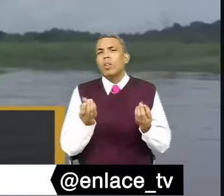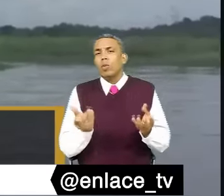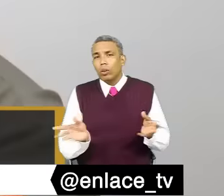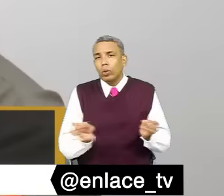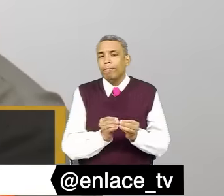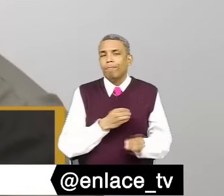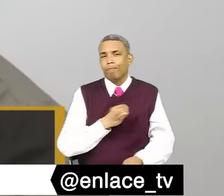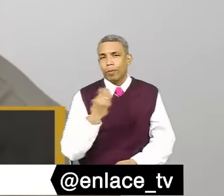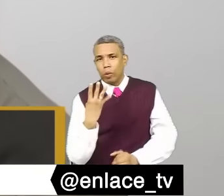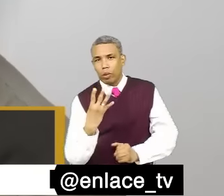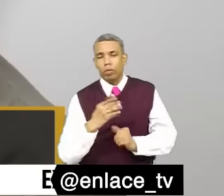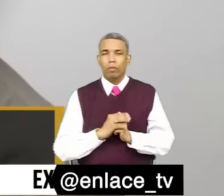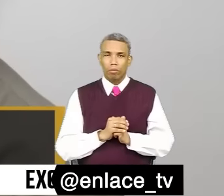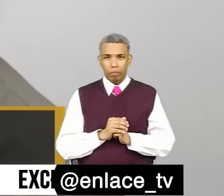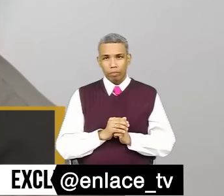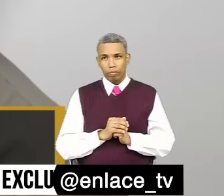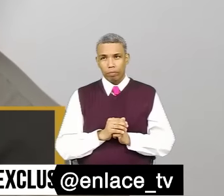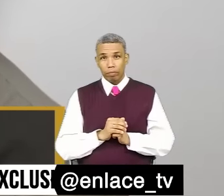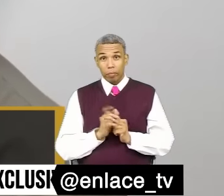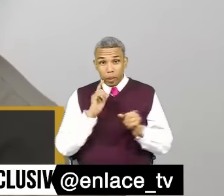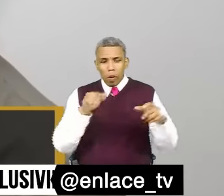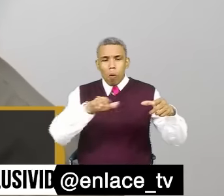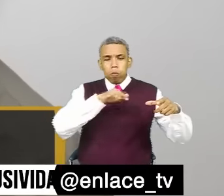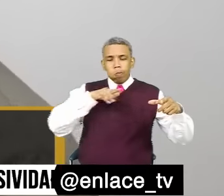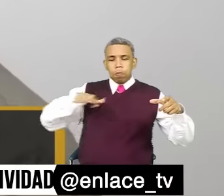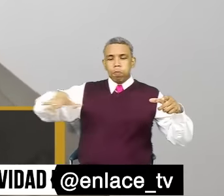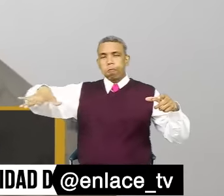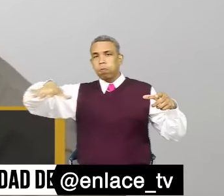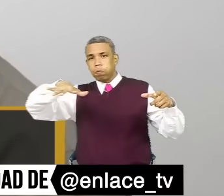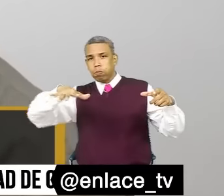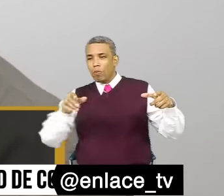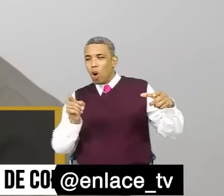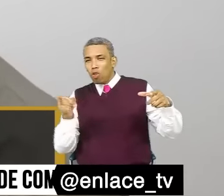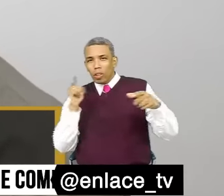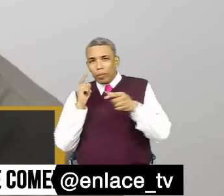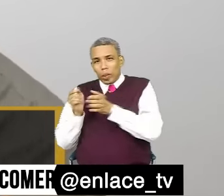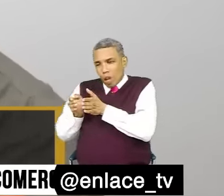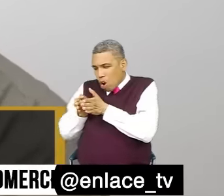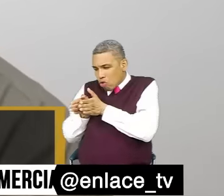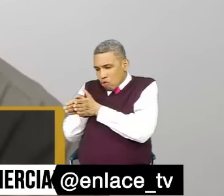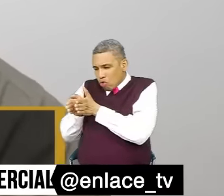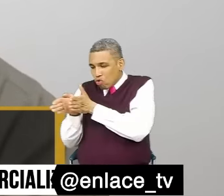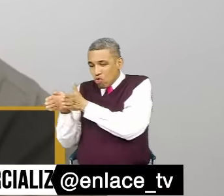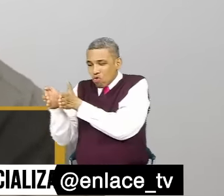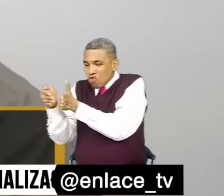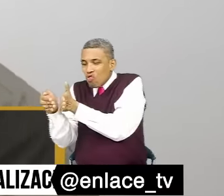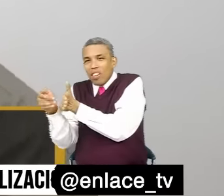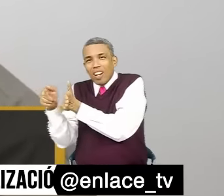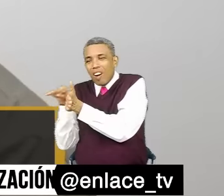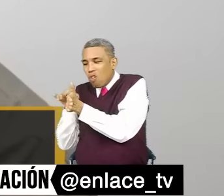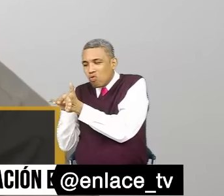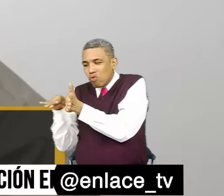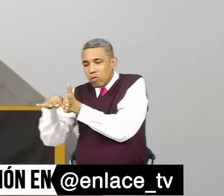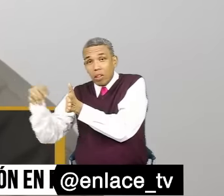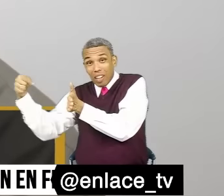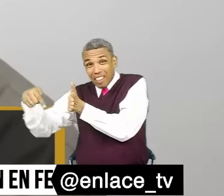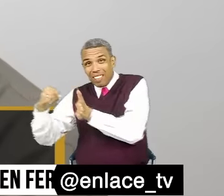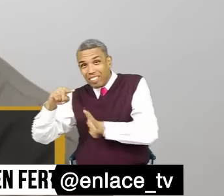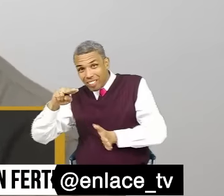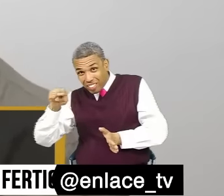Sábalos, precisamente colinda con la desembocadura del Caño El Zarzal y desafortunadamente coincide con los estudios de la Universidad